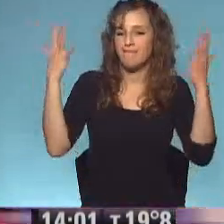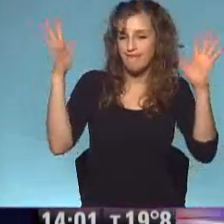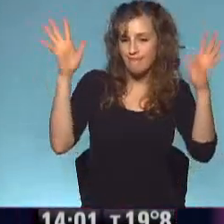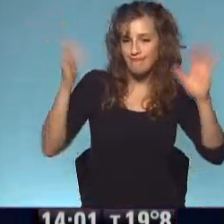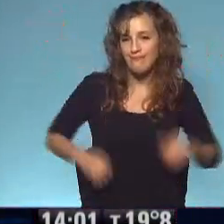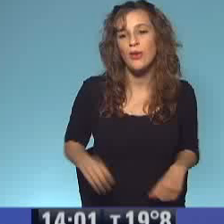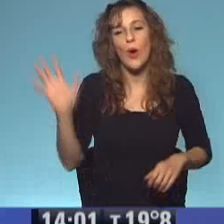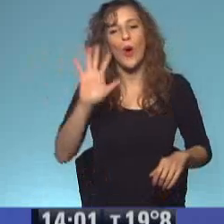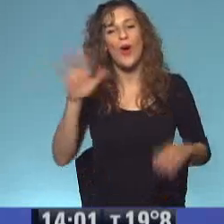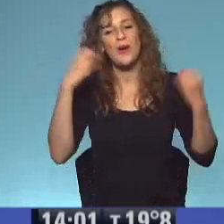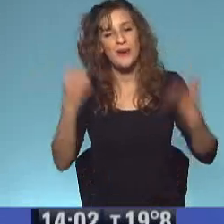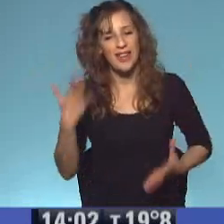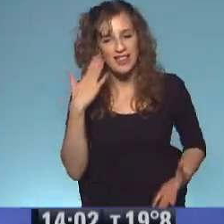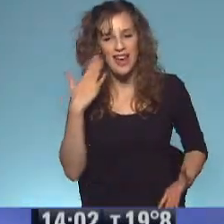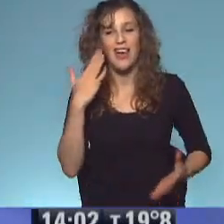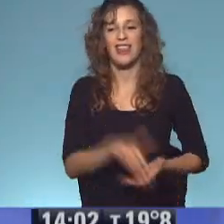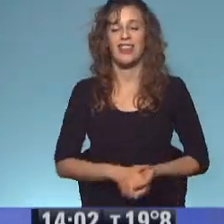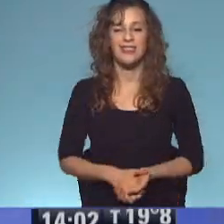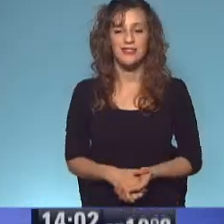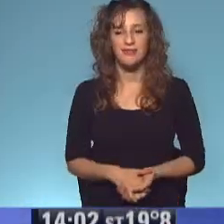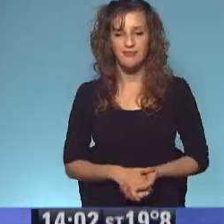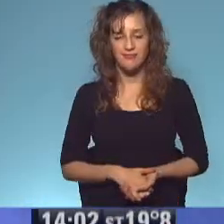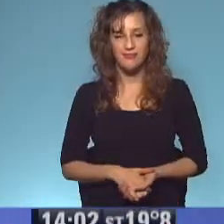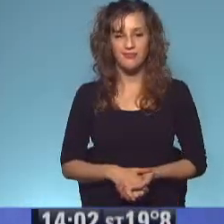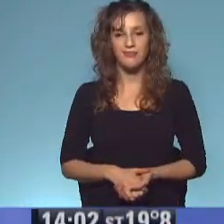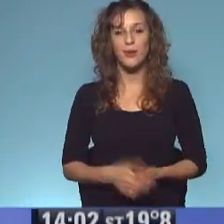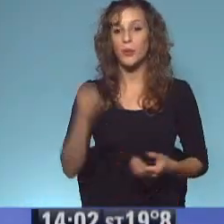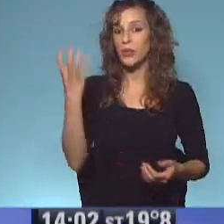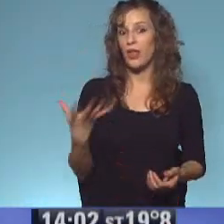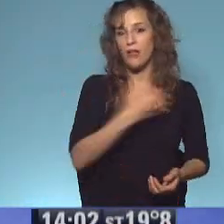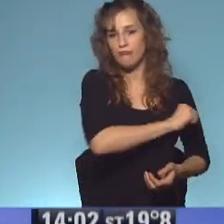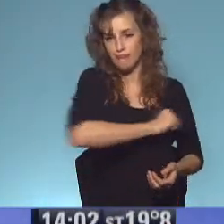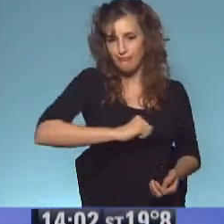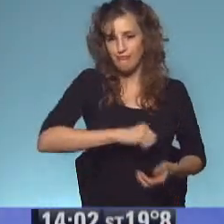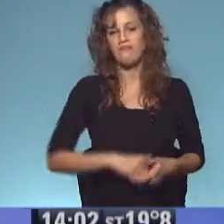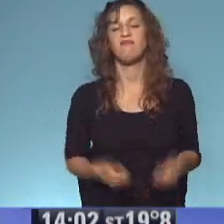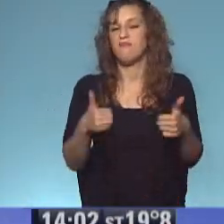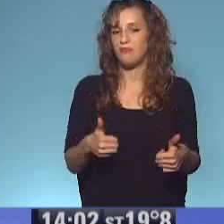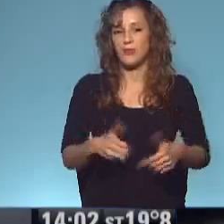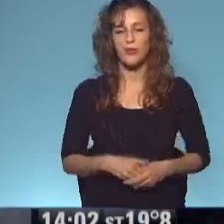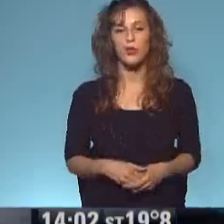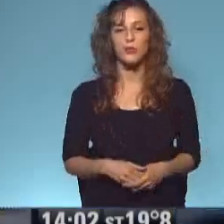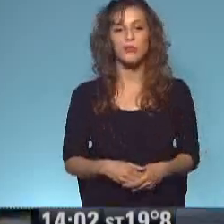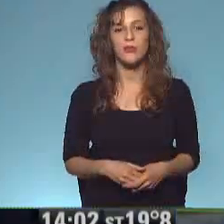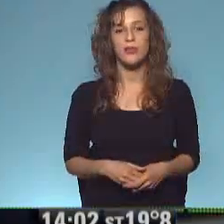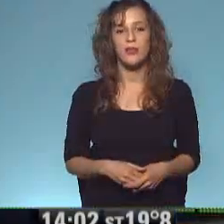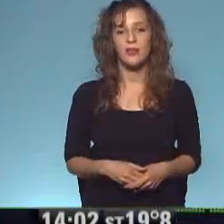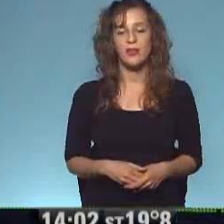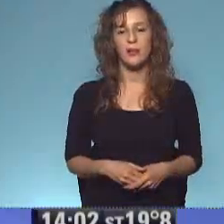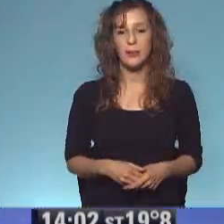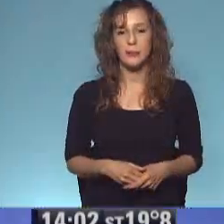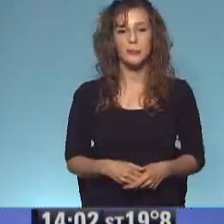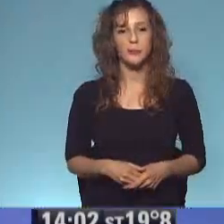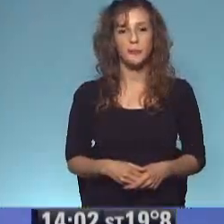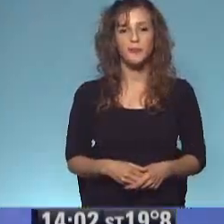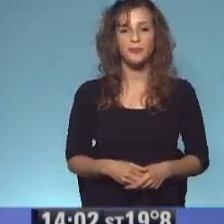buenas tardes. Bienvenida a este martes. ¿Cómo le va? Ahí está, bueno. Te quedó un codo. Un codo suelto.